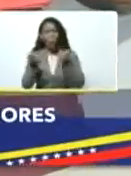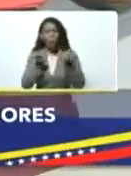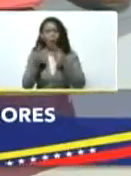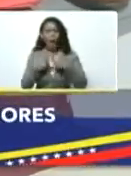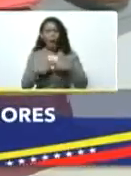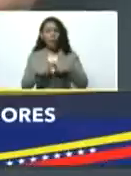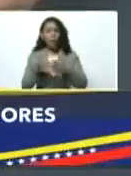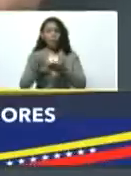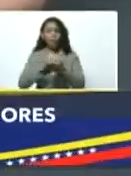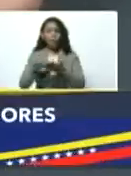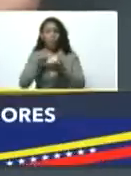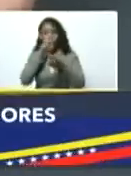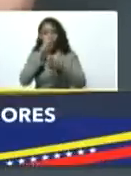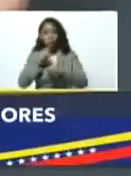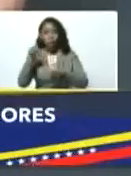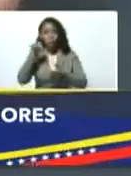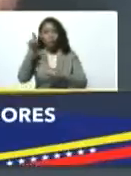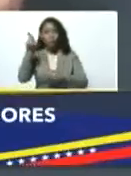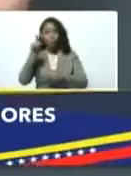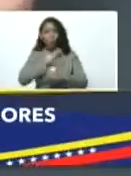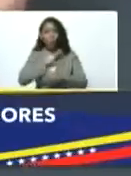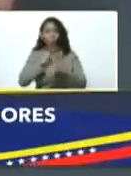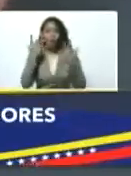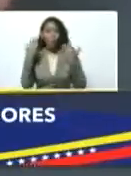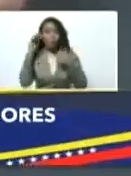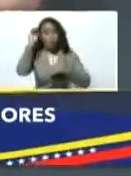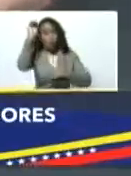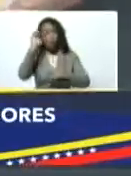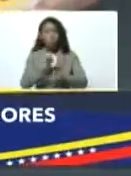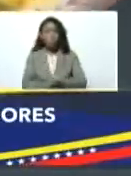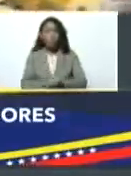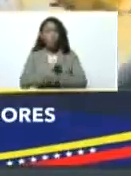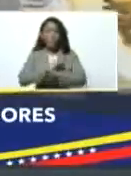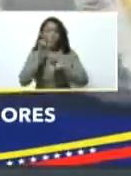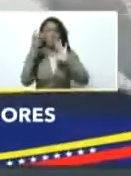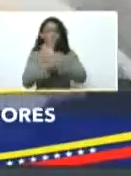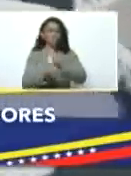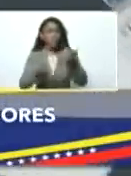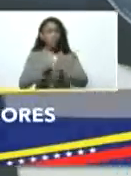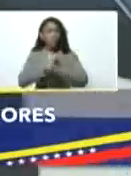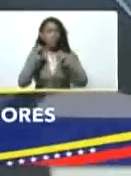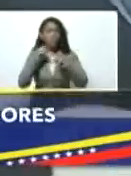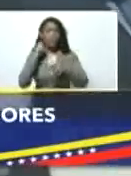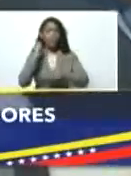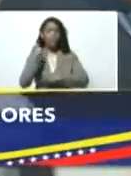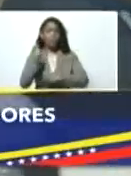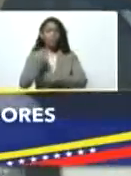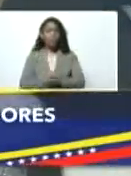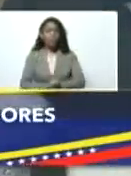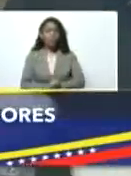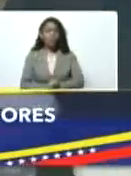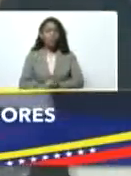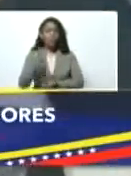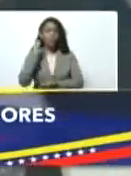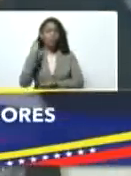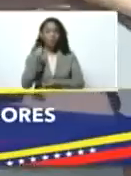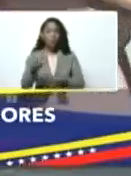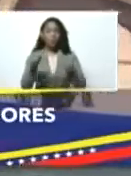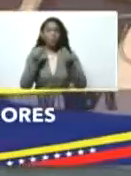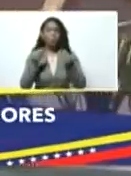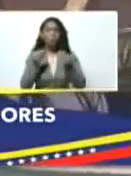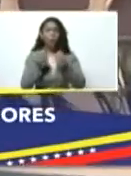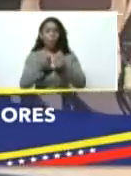herramientas tecnológicas, el banco, que es el banco en tus manos, es el banco del futuro, y al final terminamos con financiamiento. Financiamiento que es para